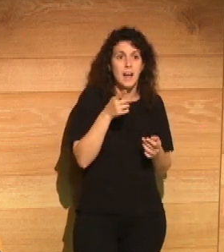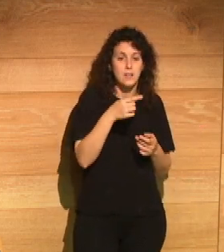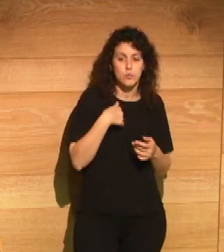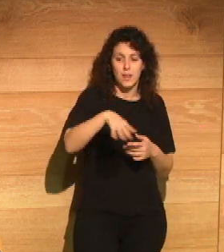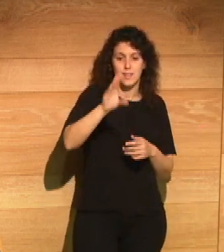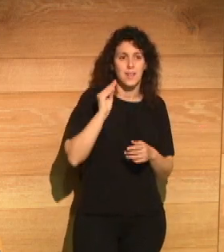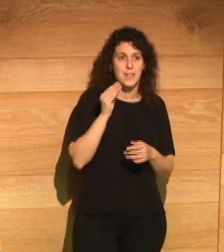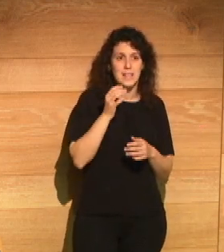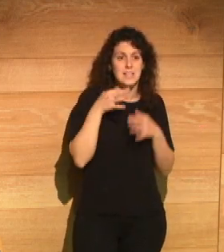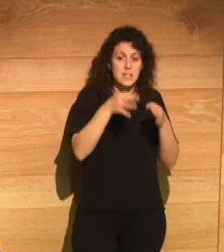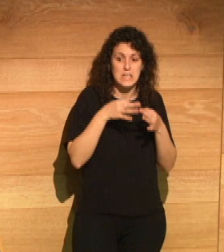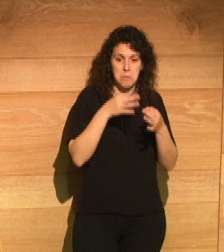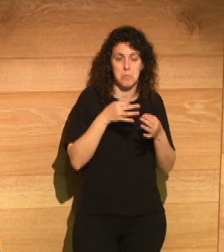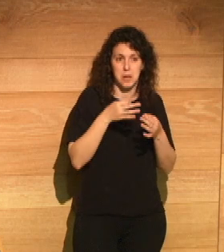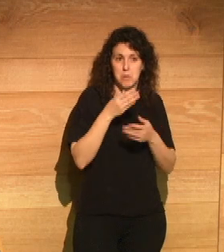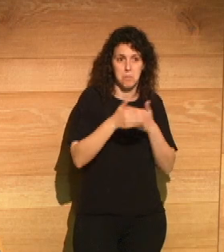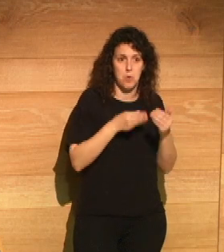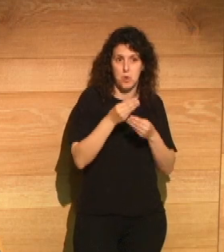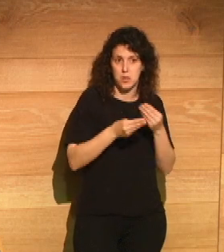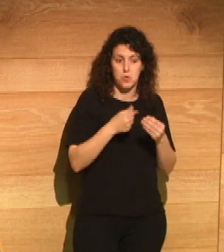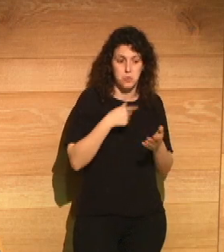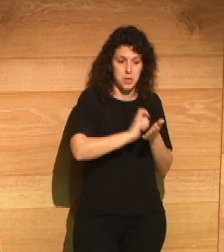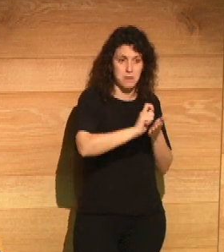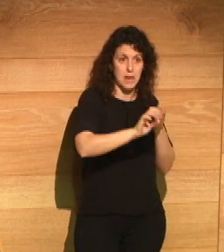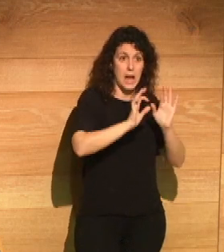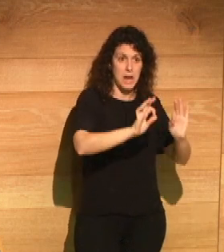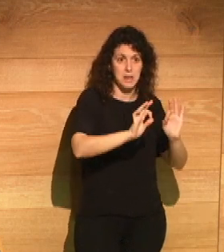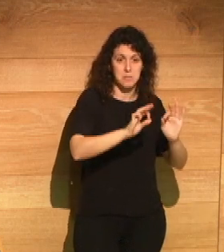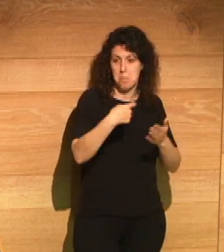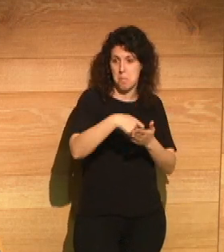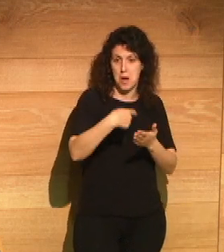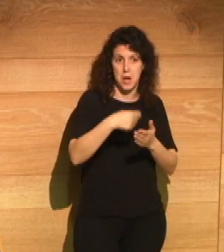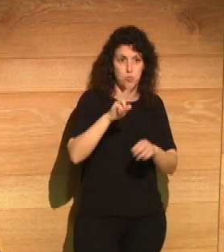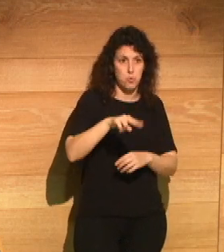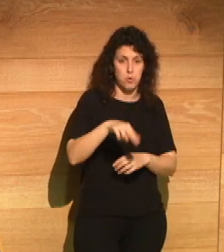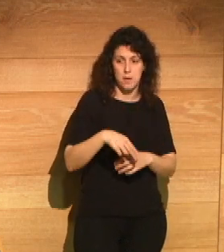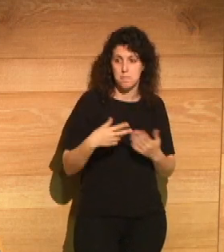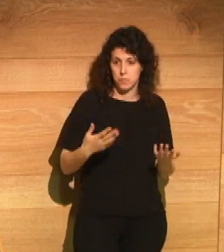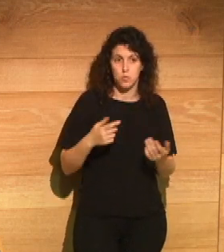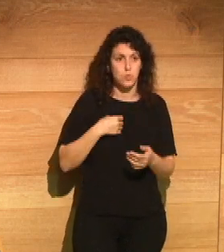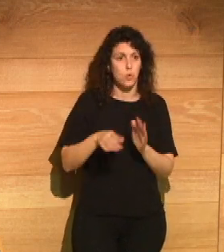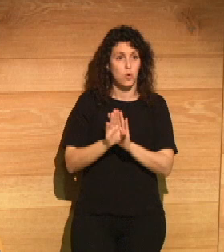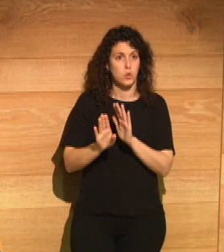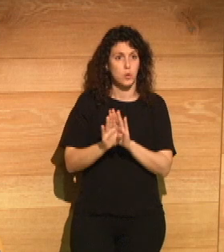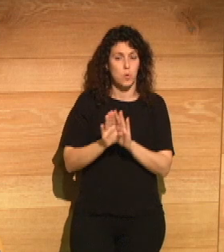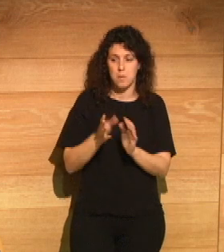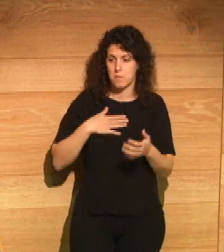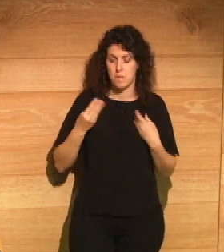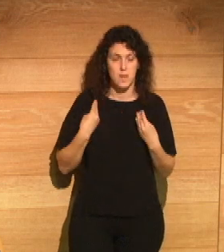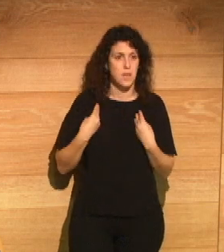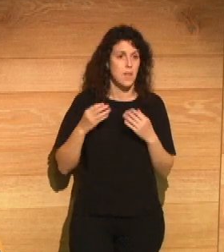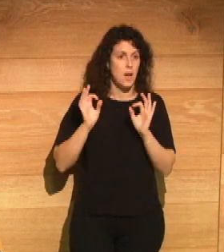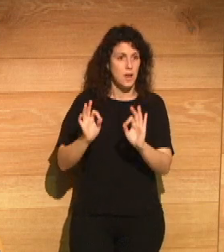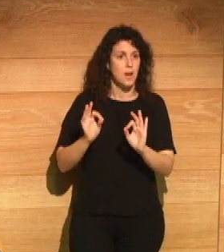entendí, porque siempre lo he hecho, yo voy a escribir, así nunca me paguen por escribir y así me toque vivir, no